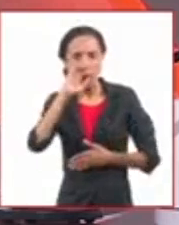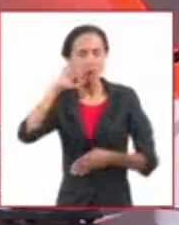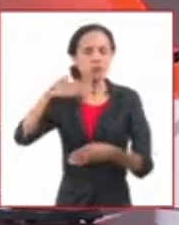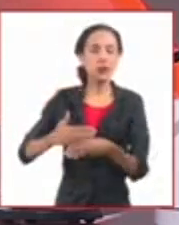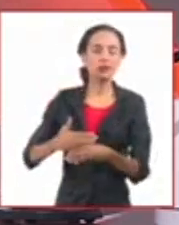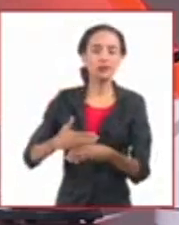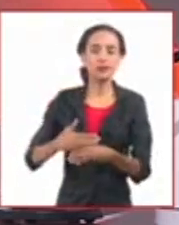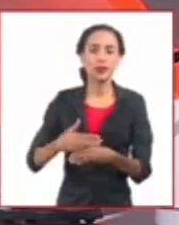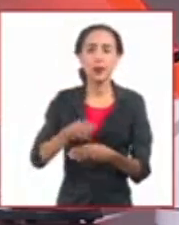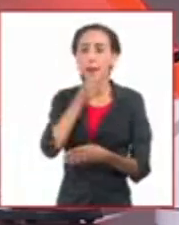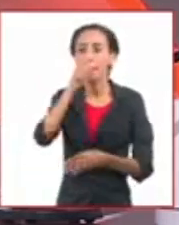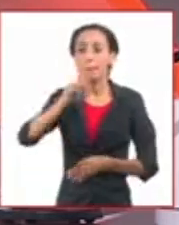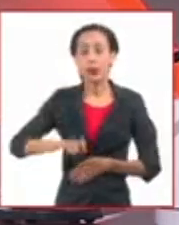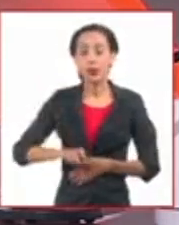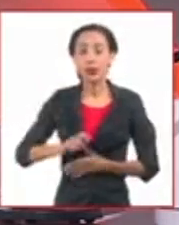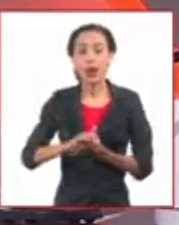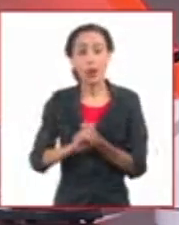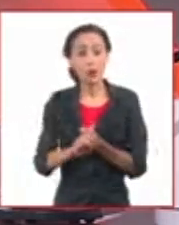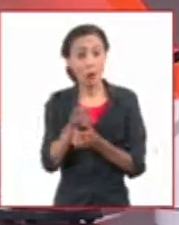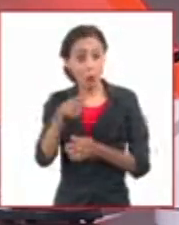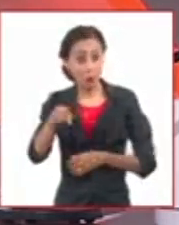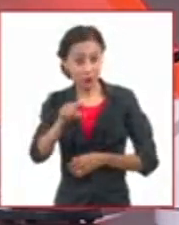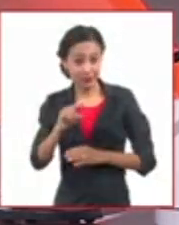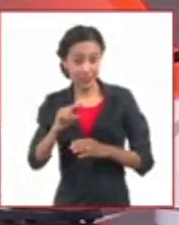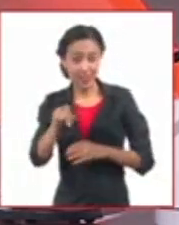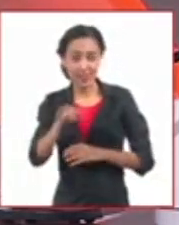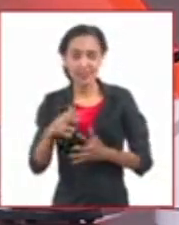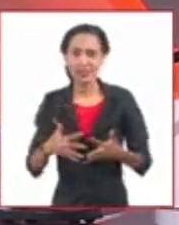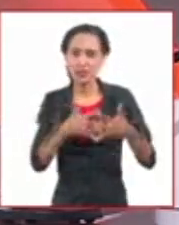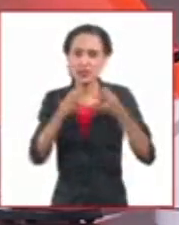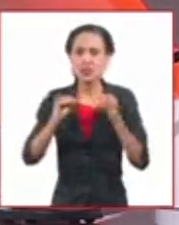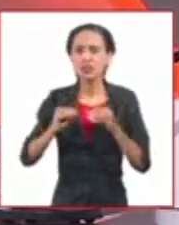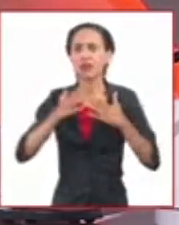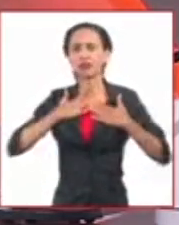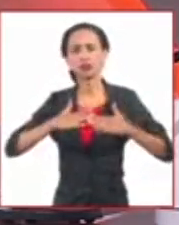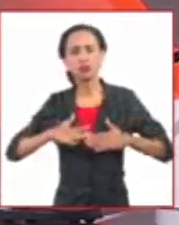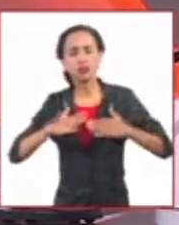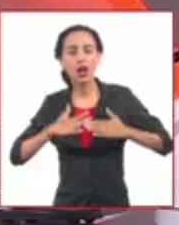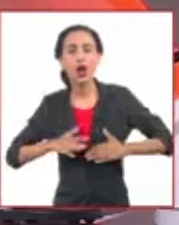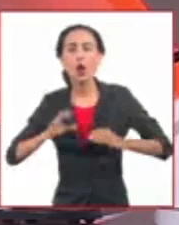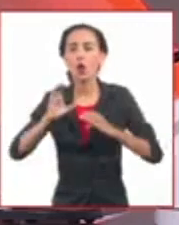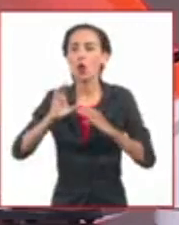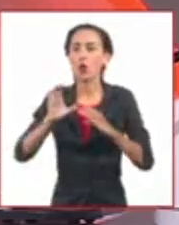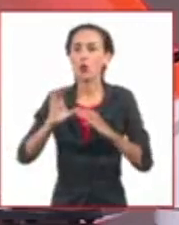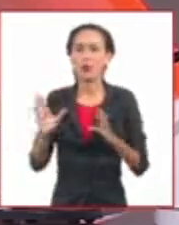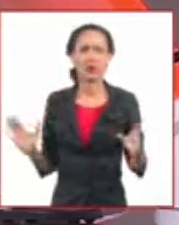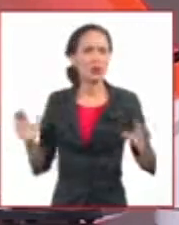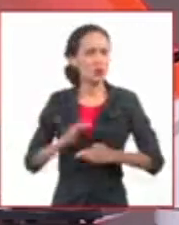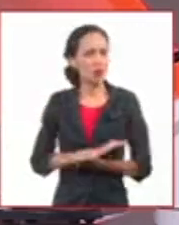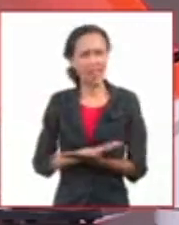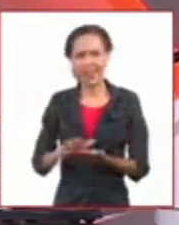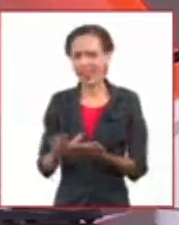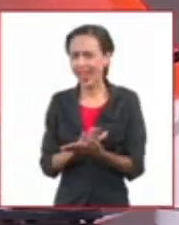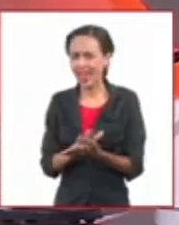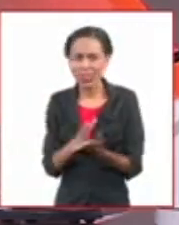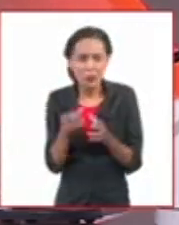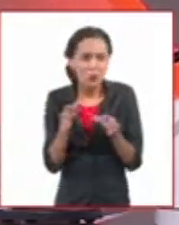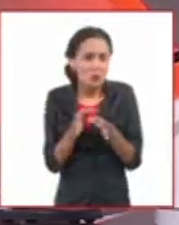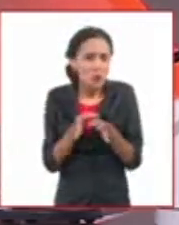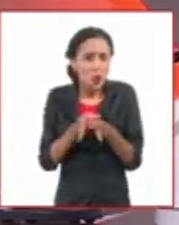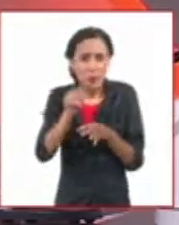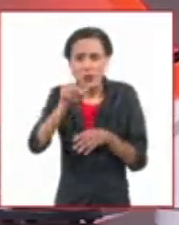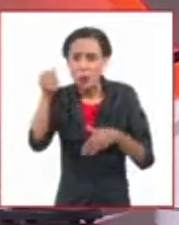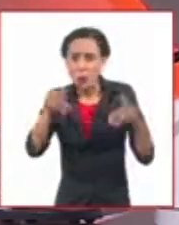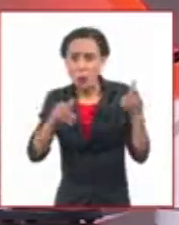amigos que están por allá dicen que hay demasiada tranquilidad en los pasillos de la cumbre prácticamente no hay nadie selectos participantes en